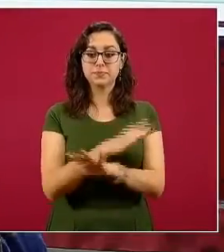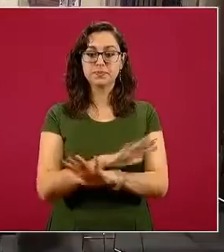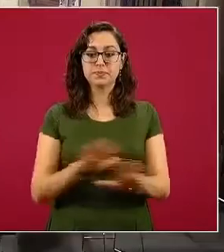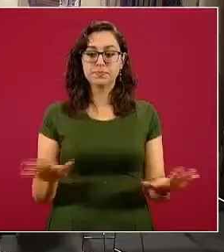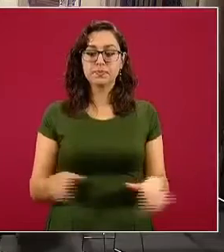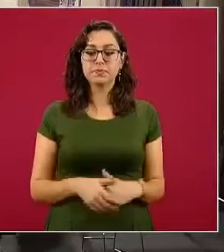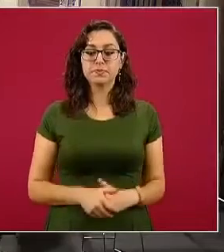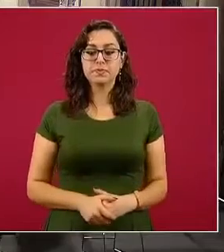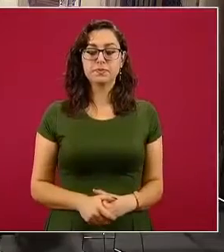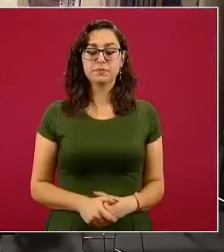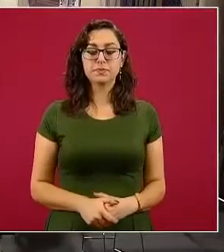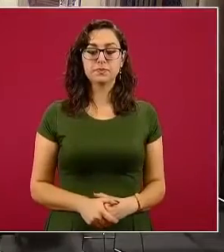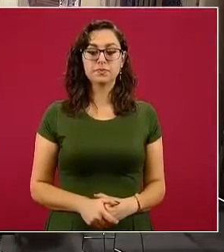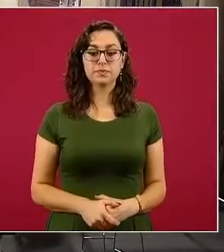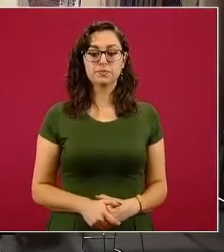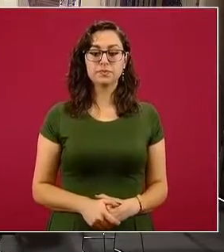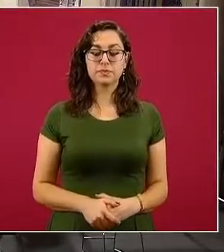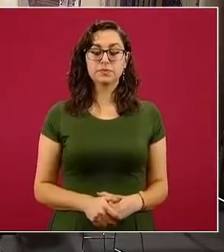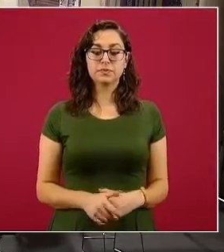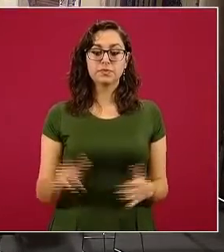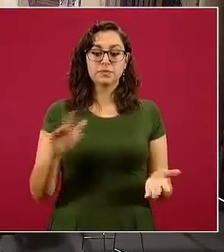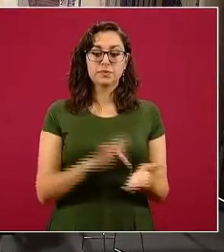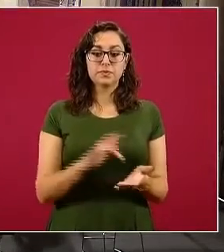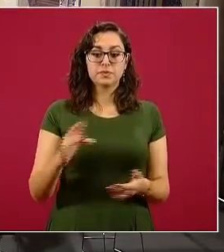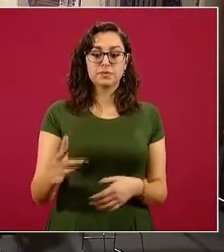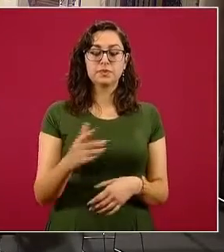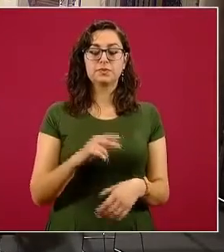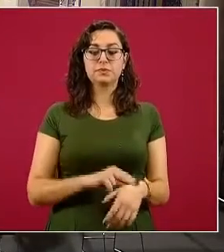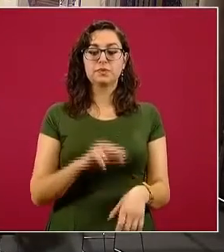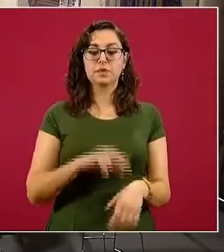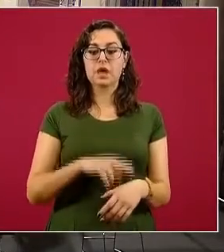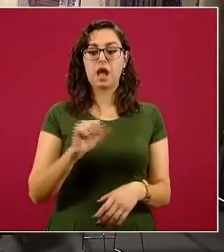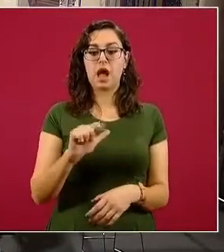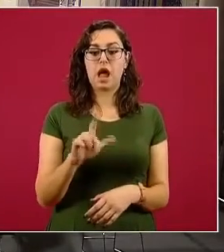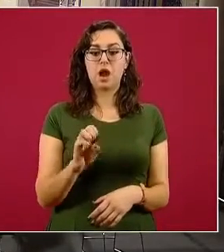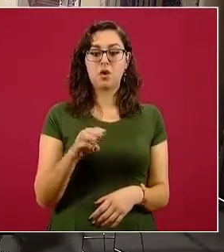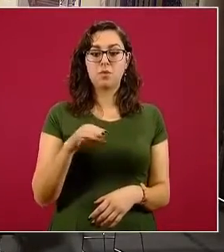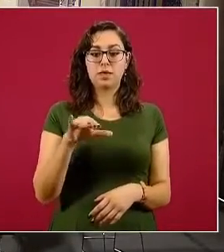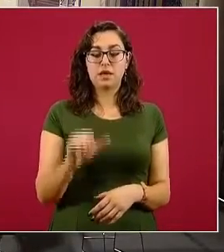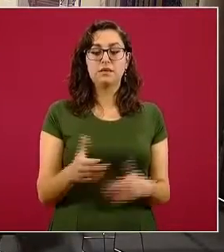noche. Gracias, doctora Lomía. Le doy la palabra a la doctora Carla Berdichevsky.